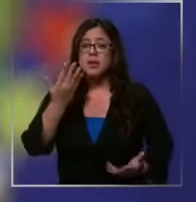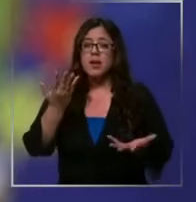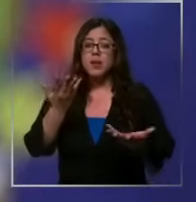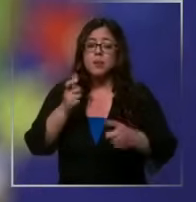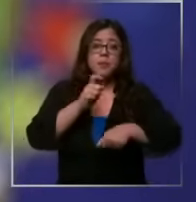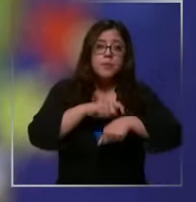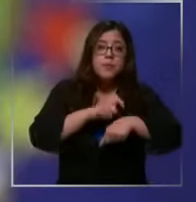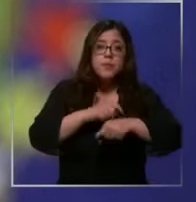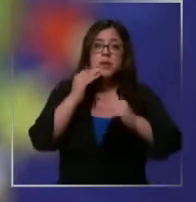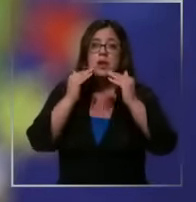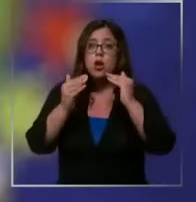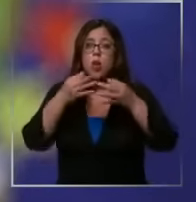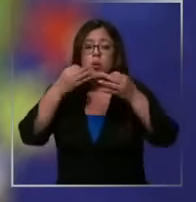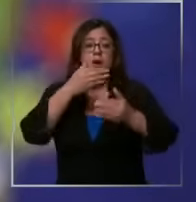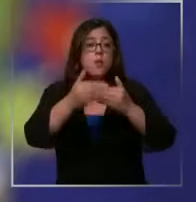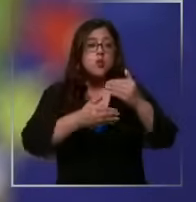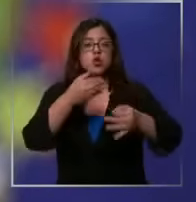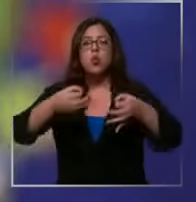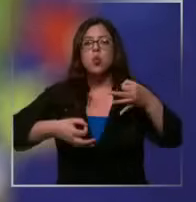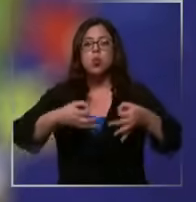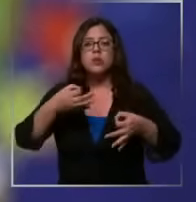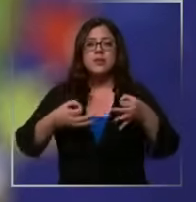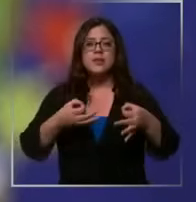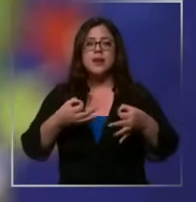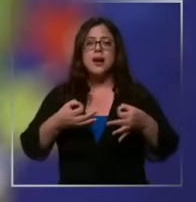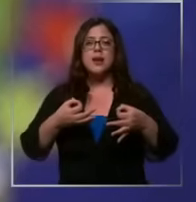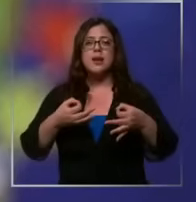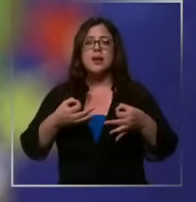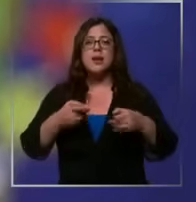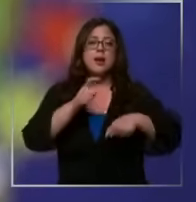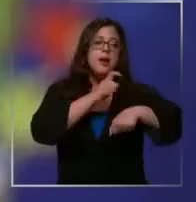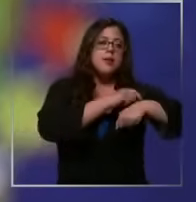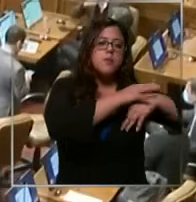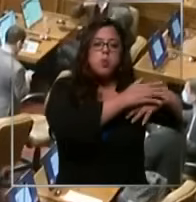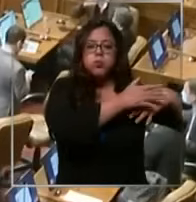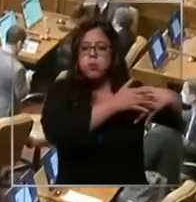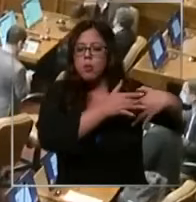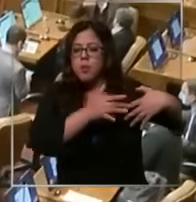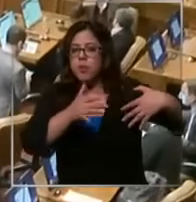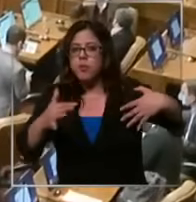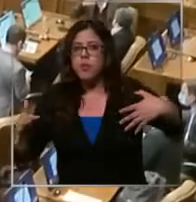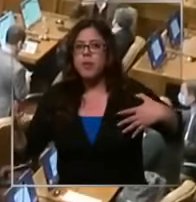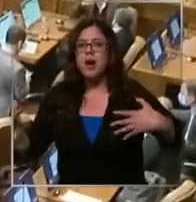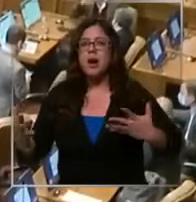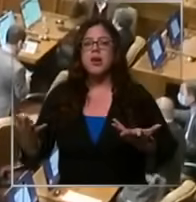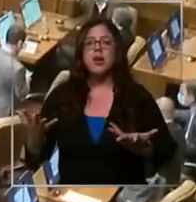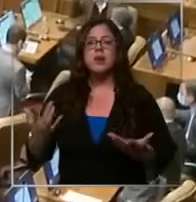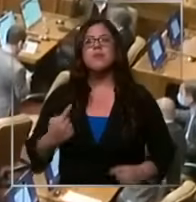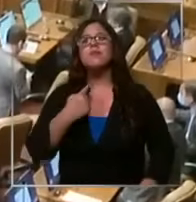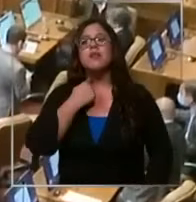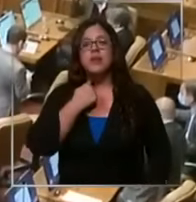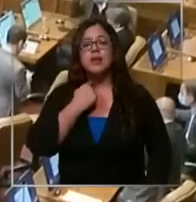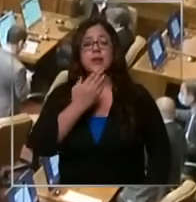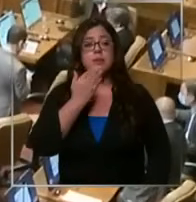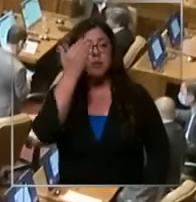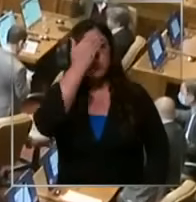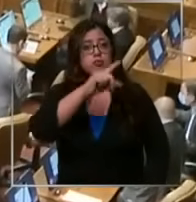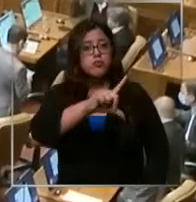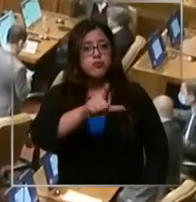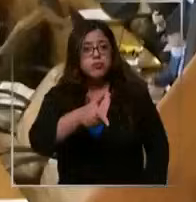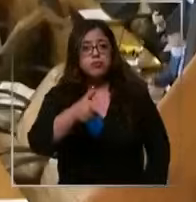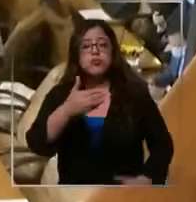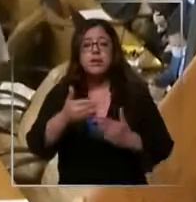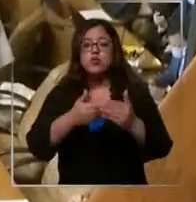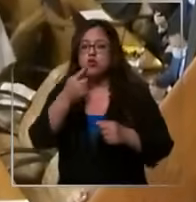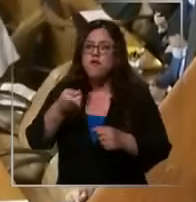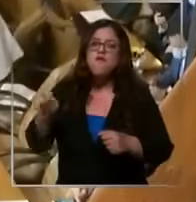cuando los niños y niñas están en un proceso judicial, el paso del tiempo juega en su contra. Incluso la preocupación por la lentitud del proceso de